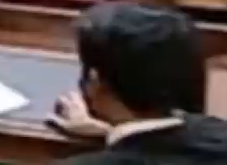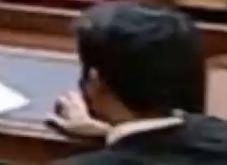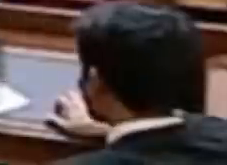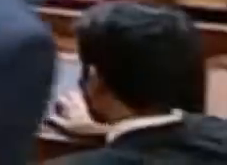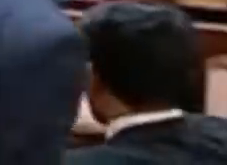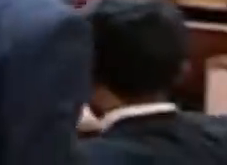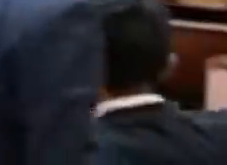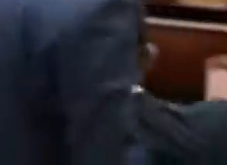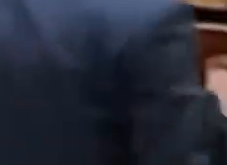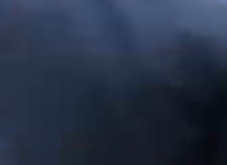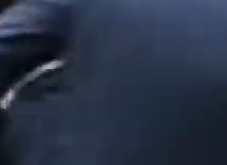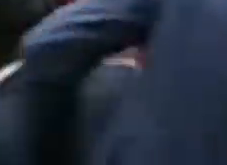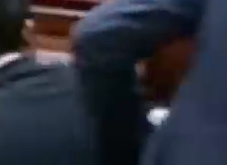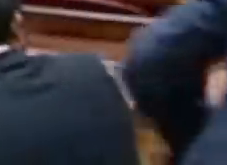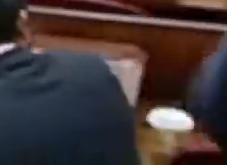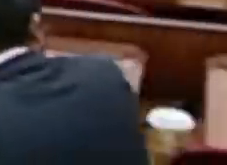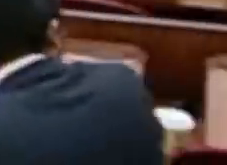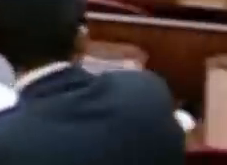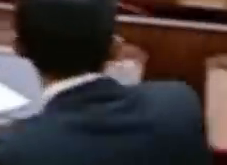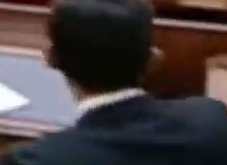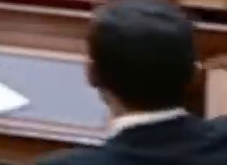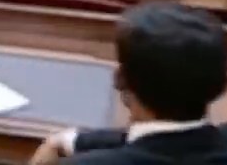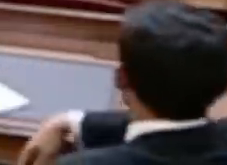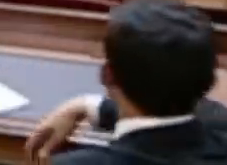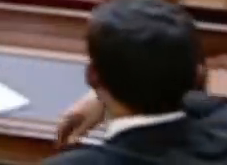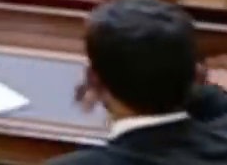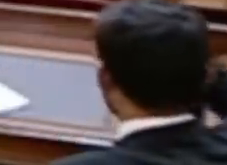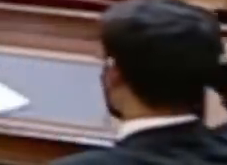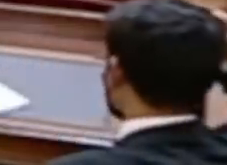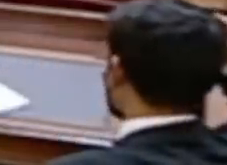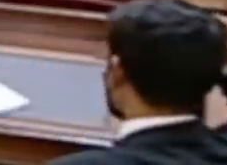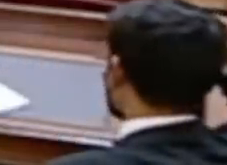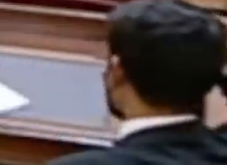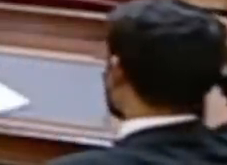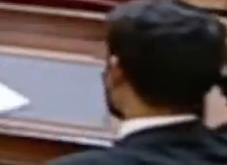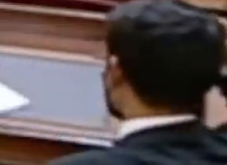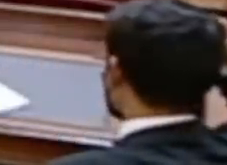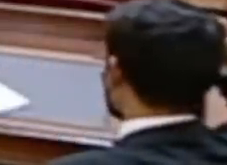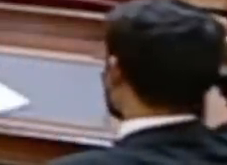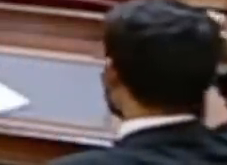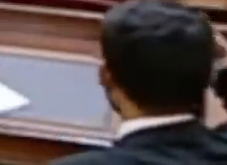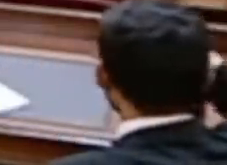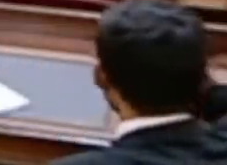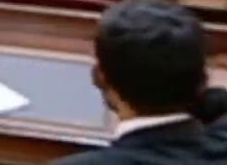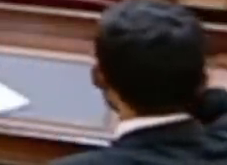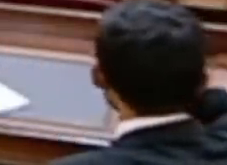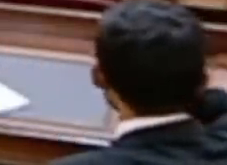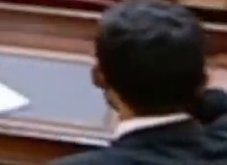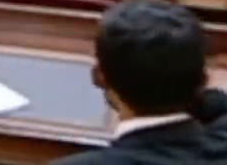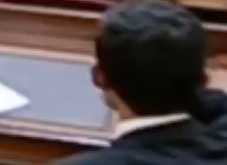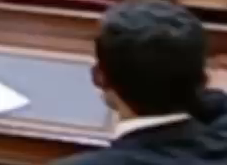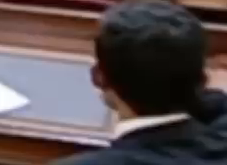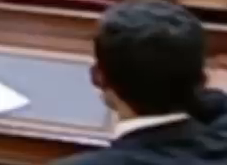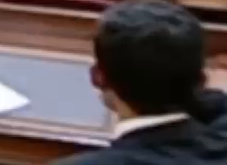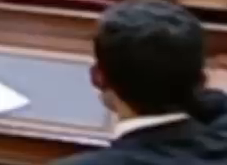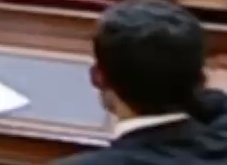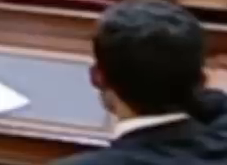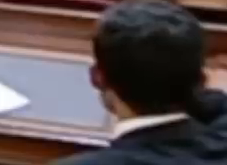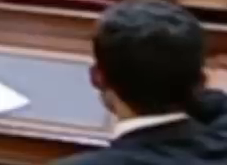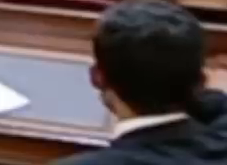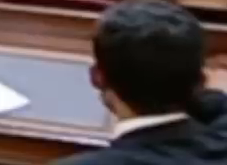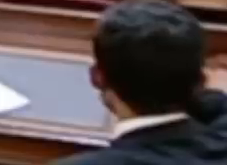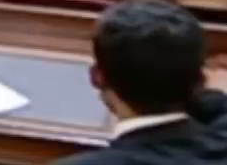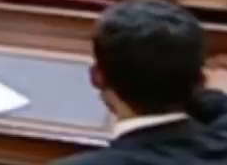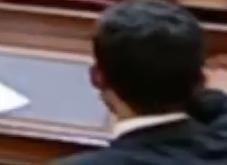gracias, congresista Paredes. Para mencionarle que las comisiones estamos para